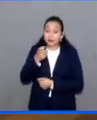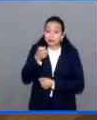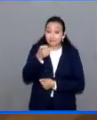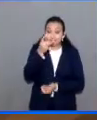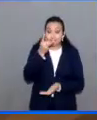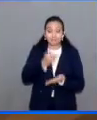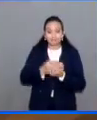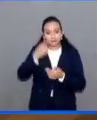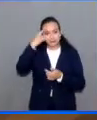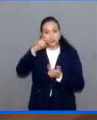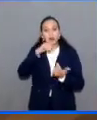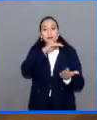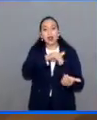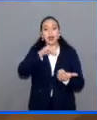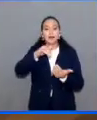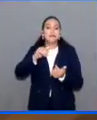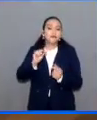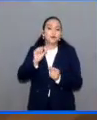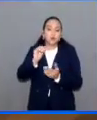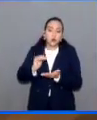recaudación extra de apenas